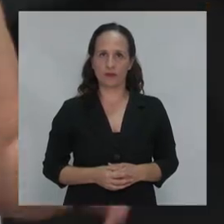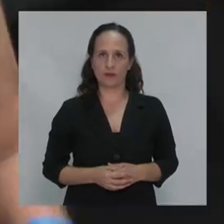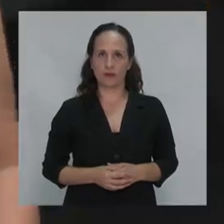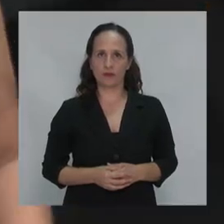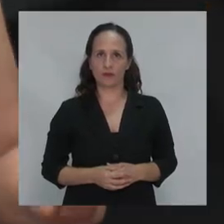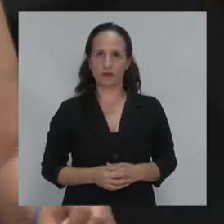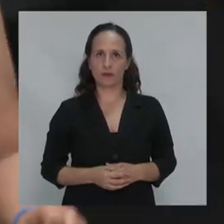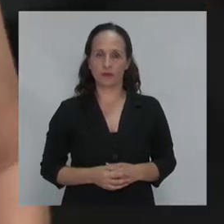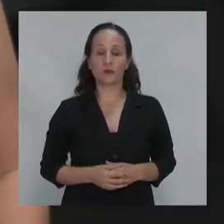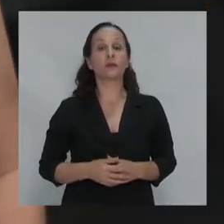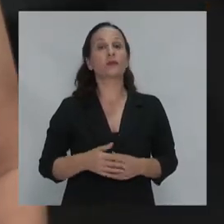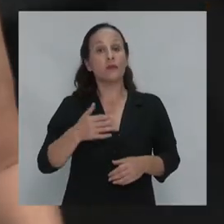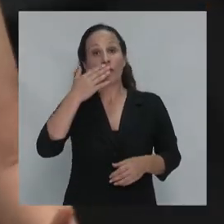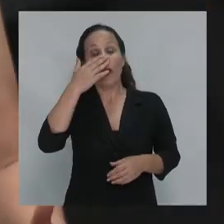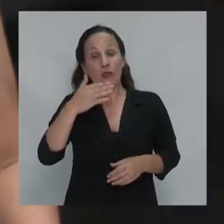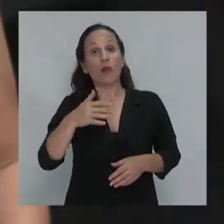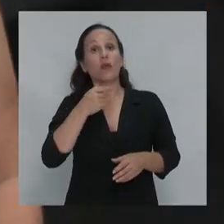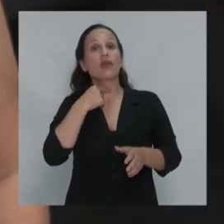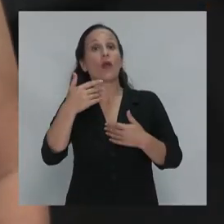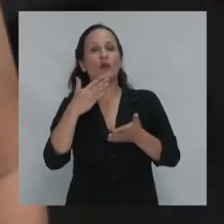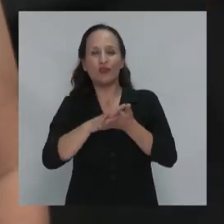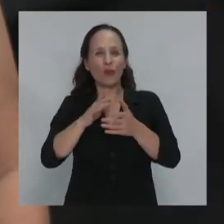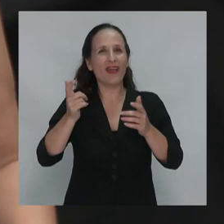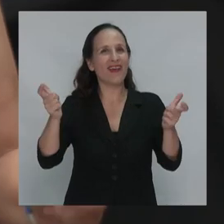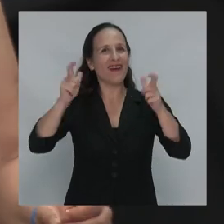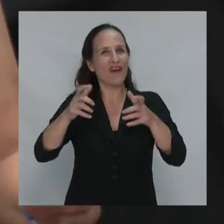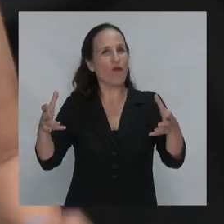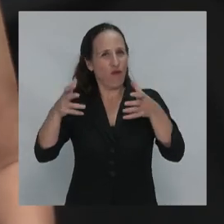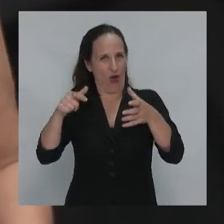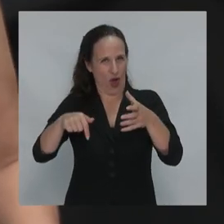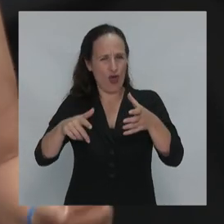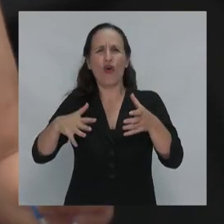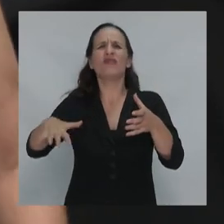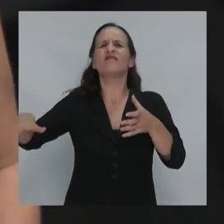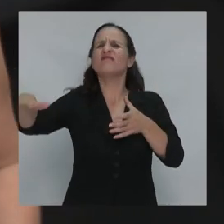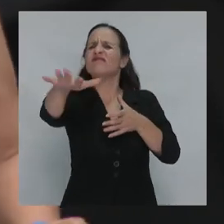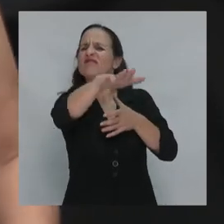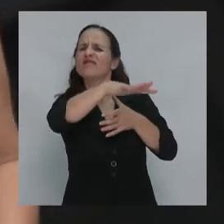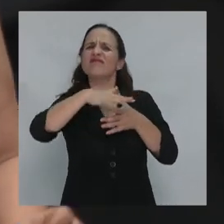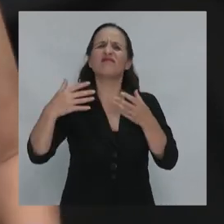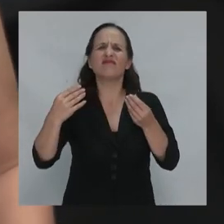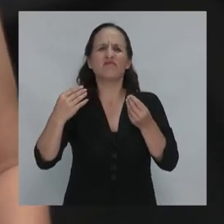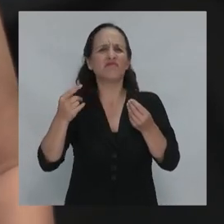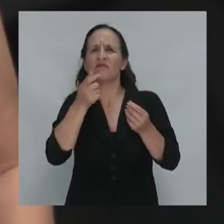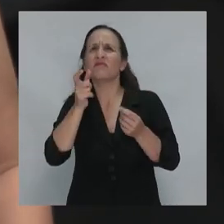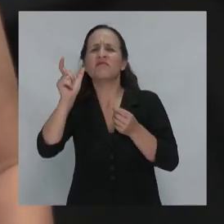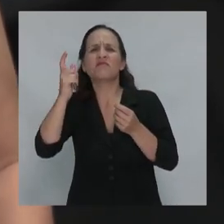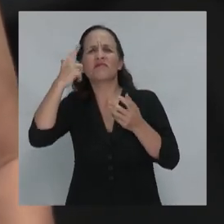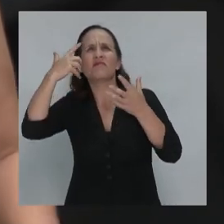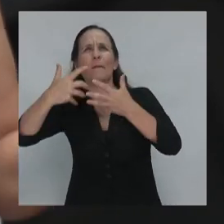Luego quisiera centrarme en el contexto del foro y referirme específicamente a lo que significa el pensamiento